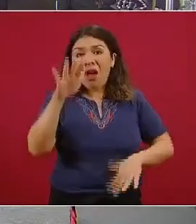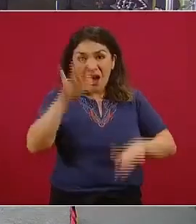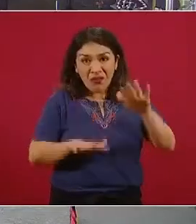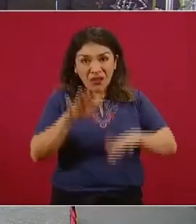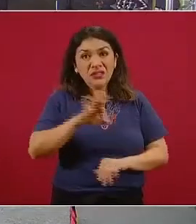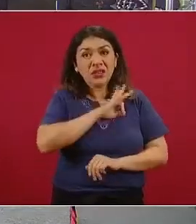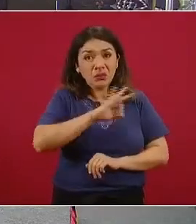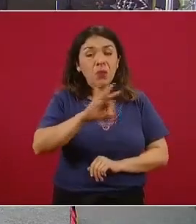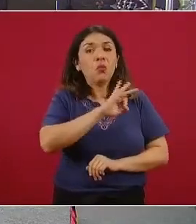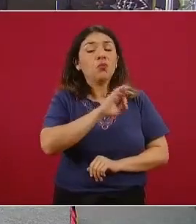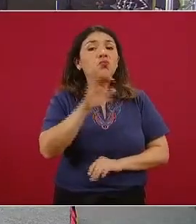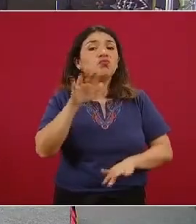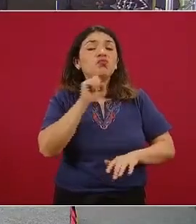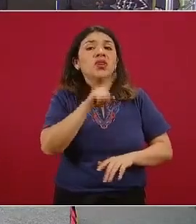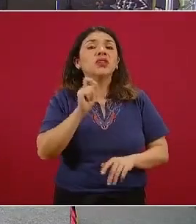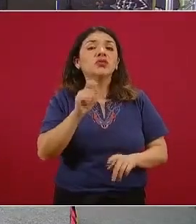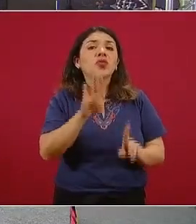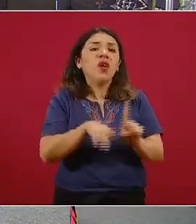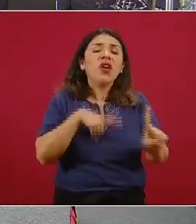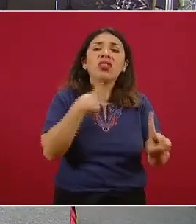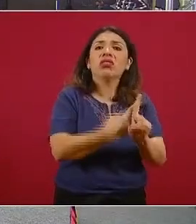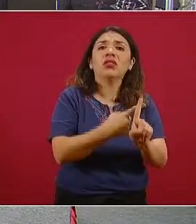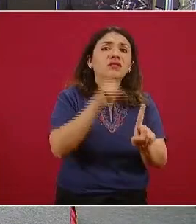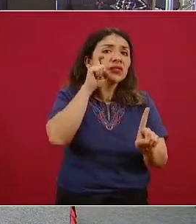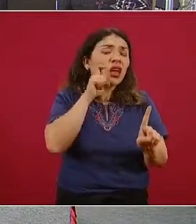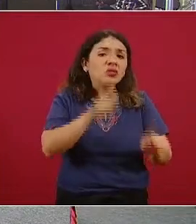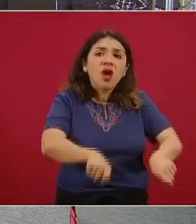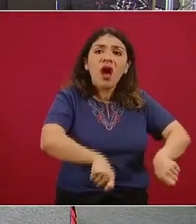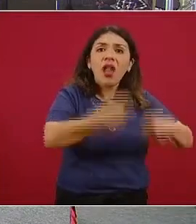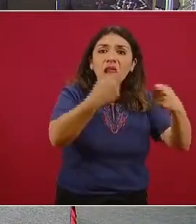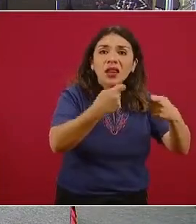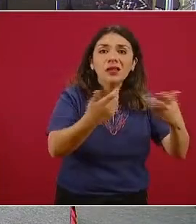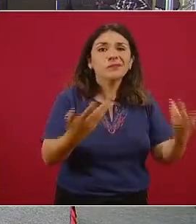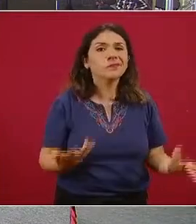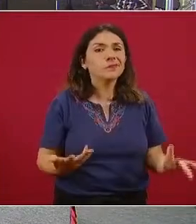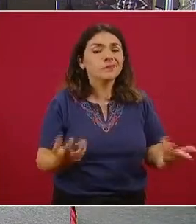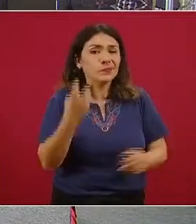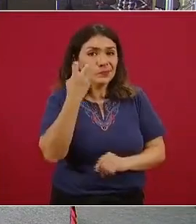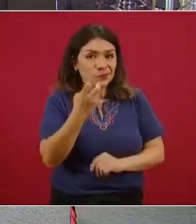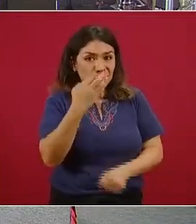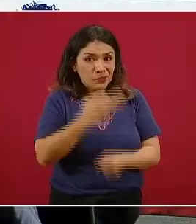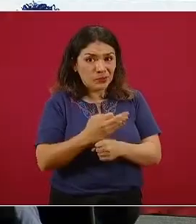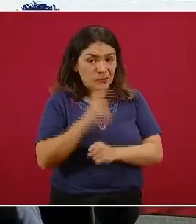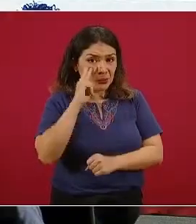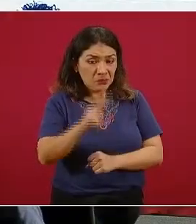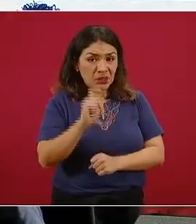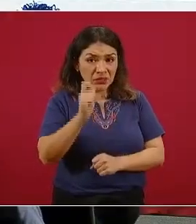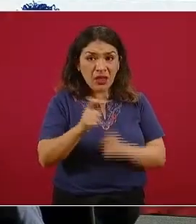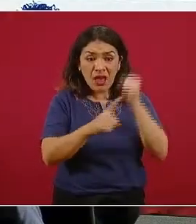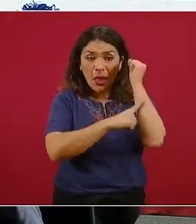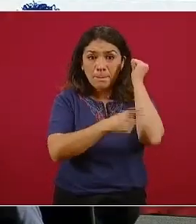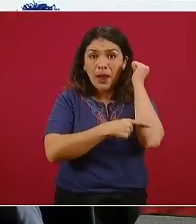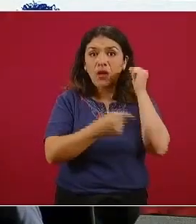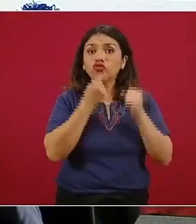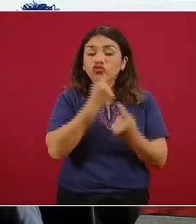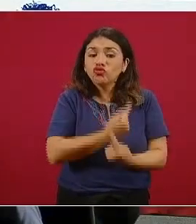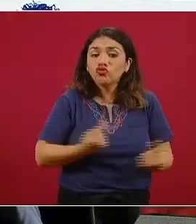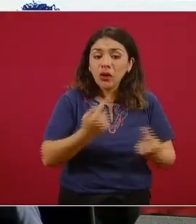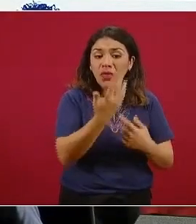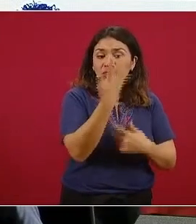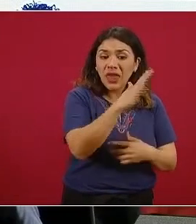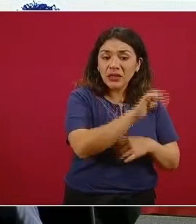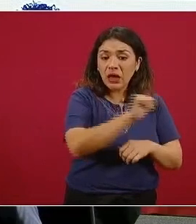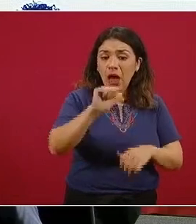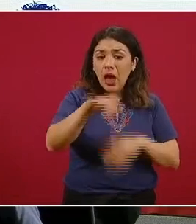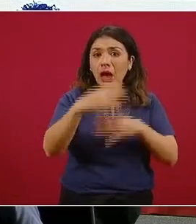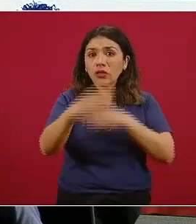un ejercicio de la violencia sexual, y por ello aquí distinguimos el embarazo en niñas de 10 a 14